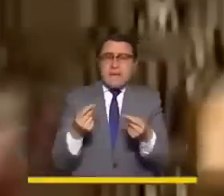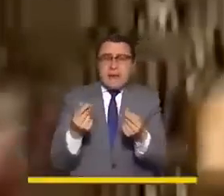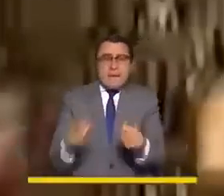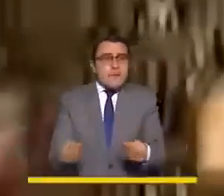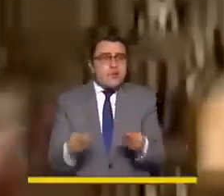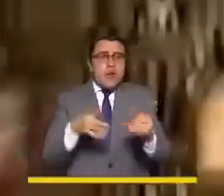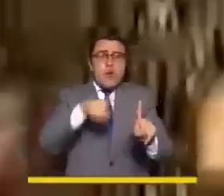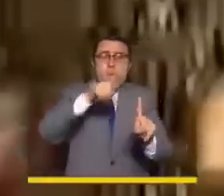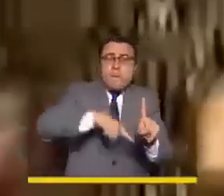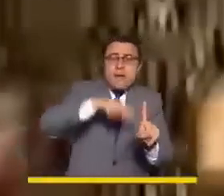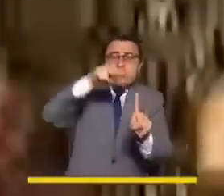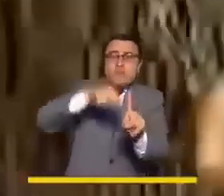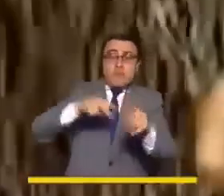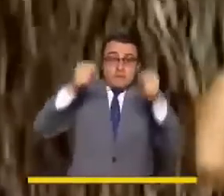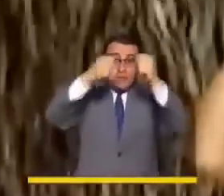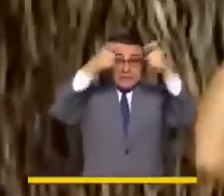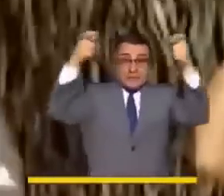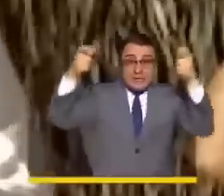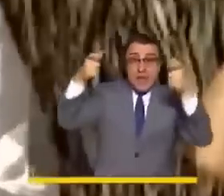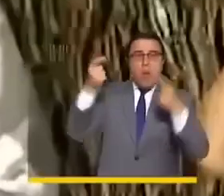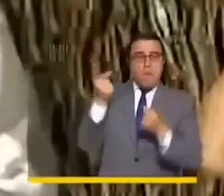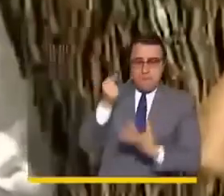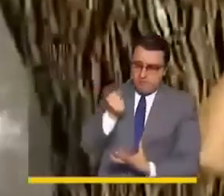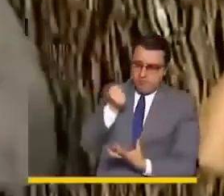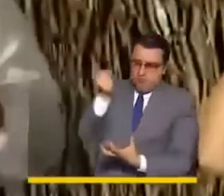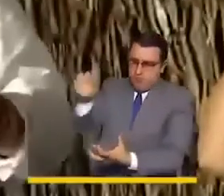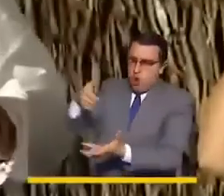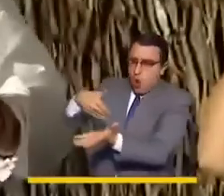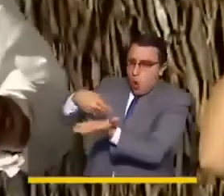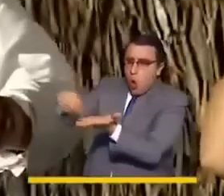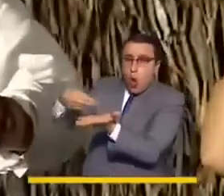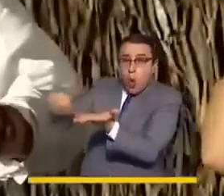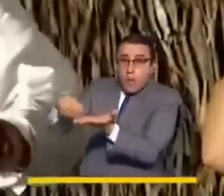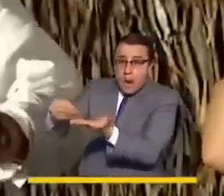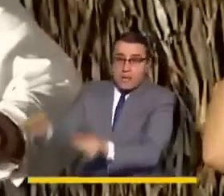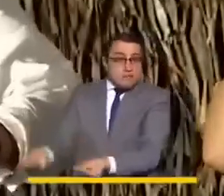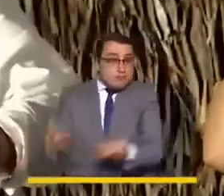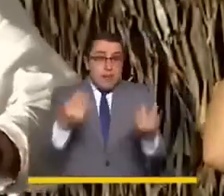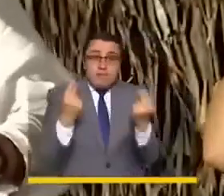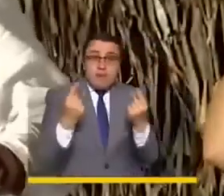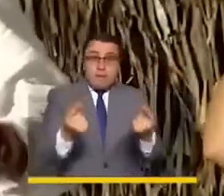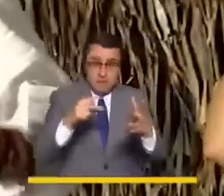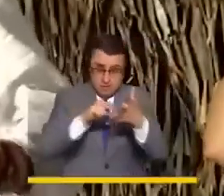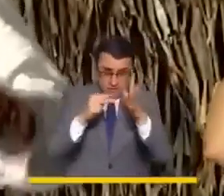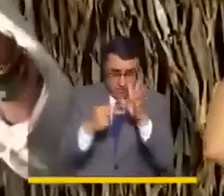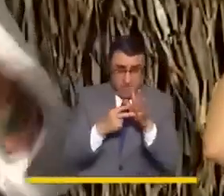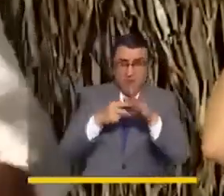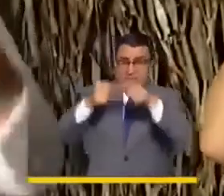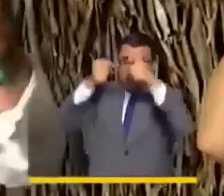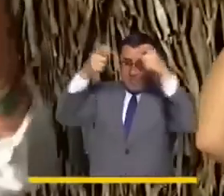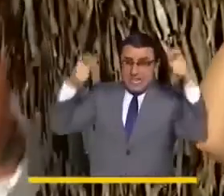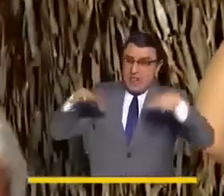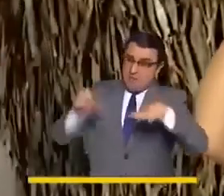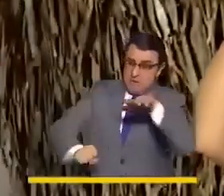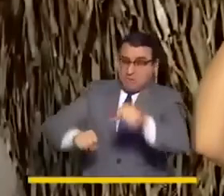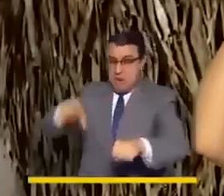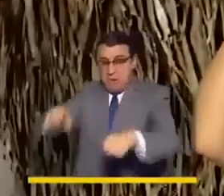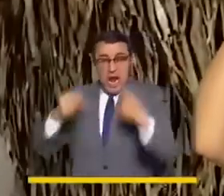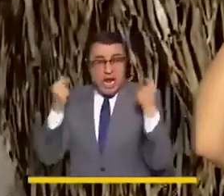meses, comprada con el dinero público? ¿Les parece que eso se llama expropiación